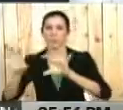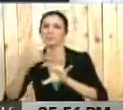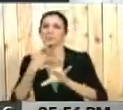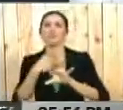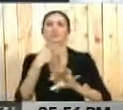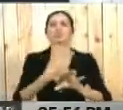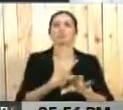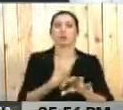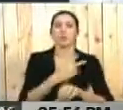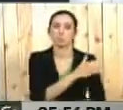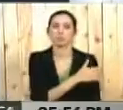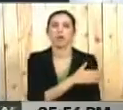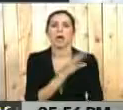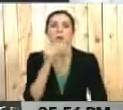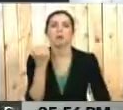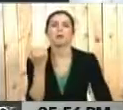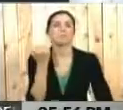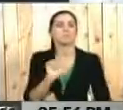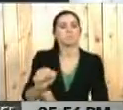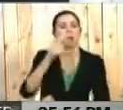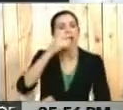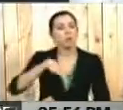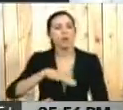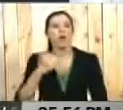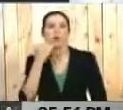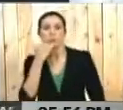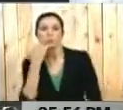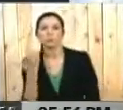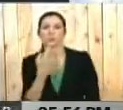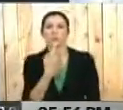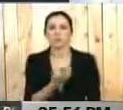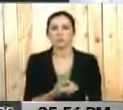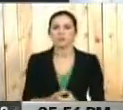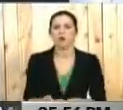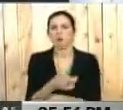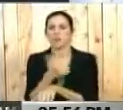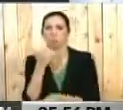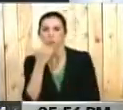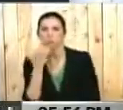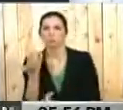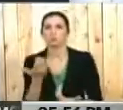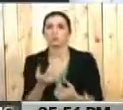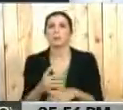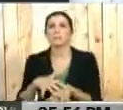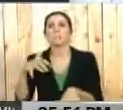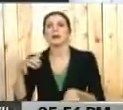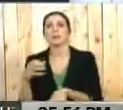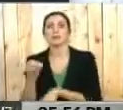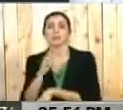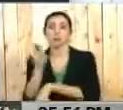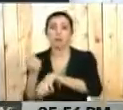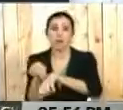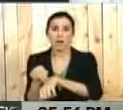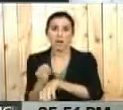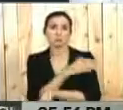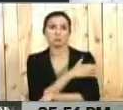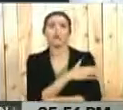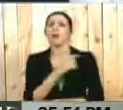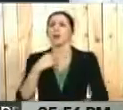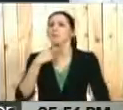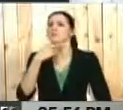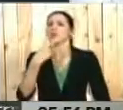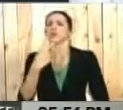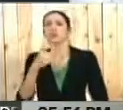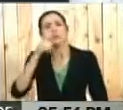atropello, hablan de estar de espaldas al pueblo, de que la oposición, en este caso mayoría dentro del Parlamento, reconocida por todo el mundo, es la voz del